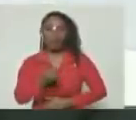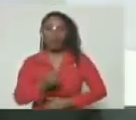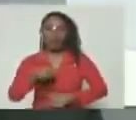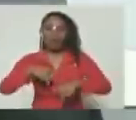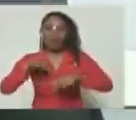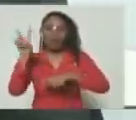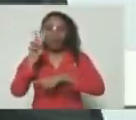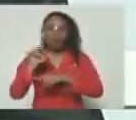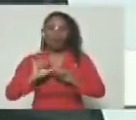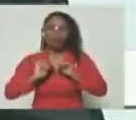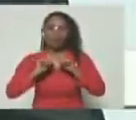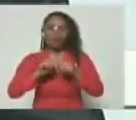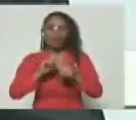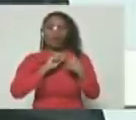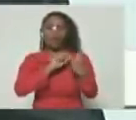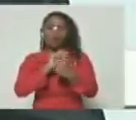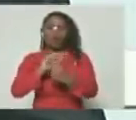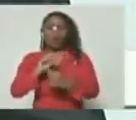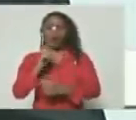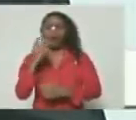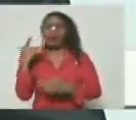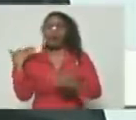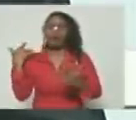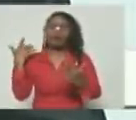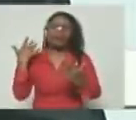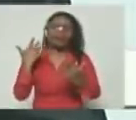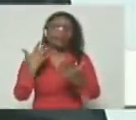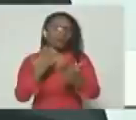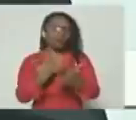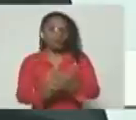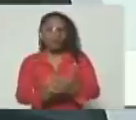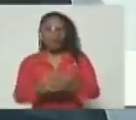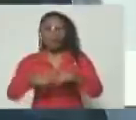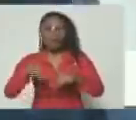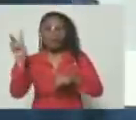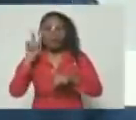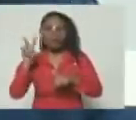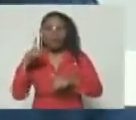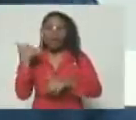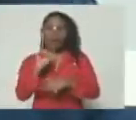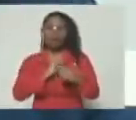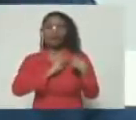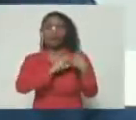Venezuela arrancó el diálogo hace mucho tiempo. En Venezuela hay diálogo.